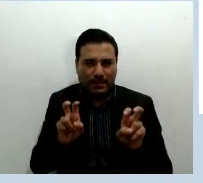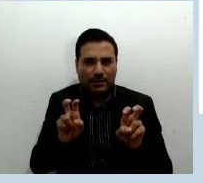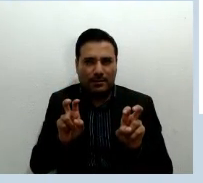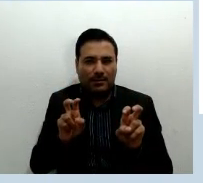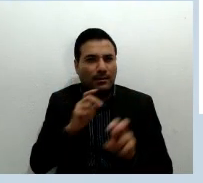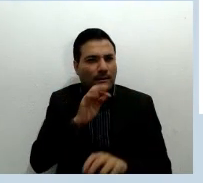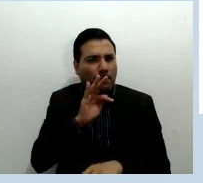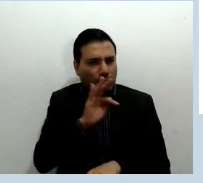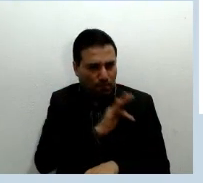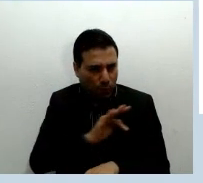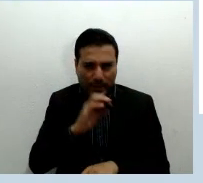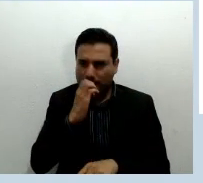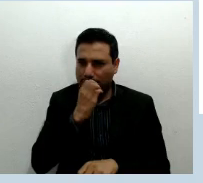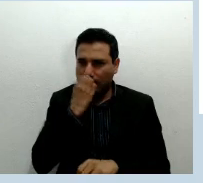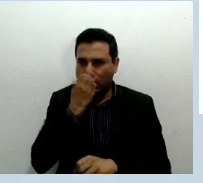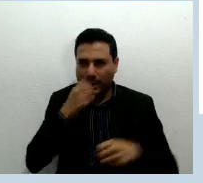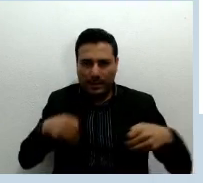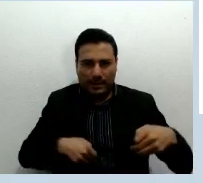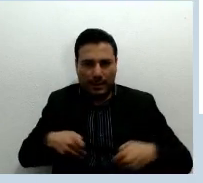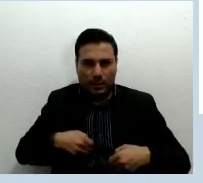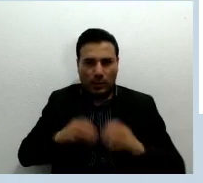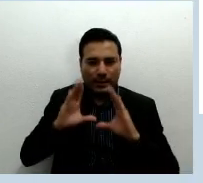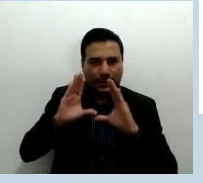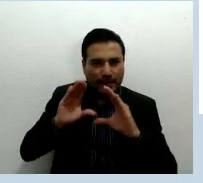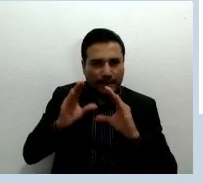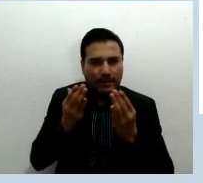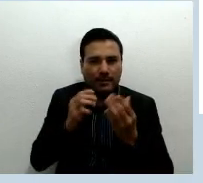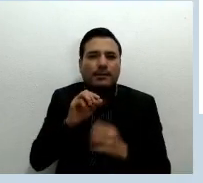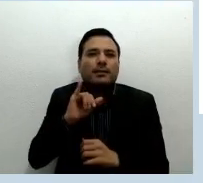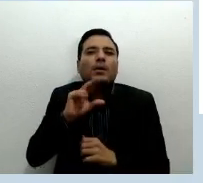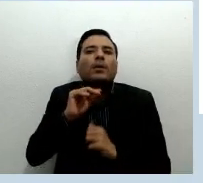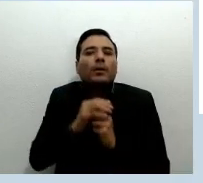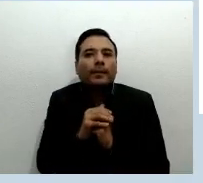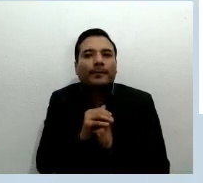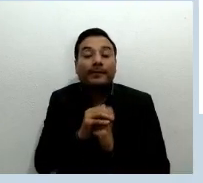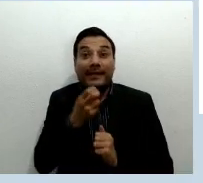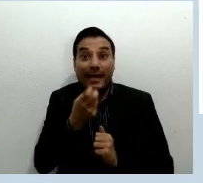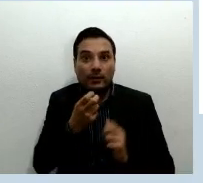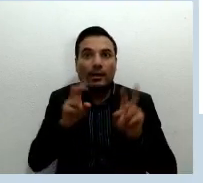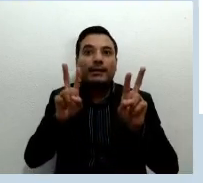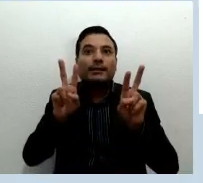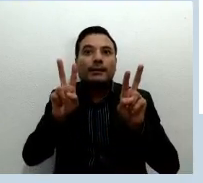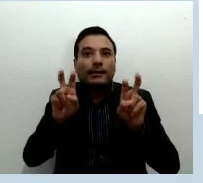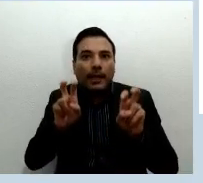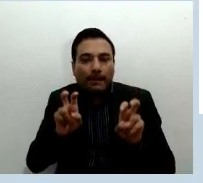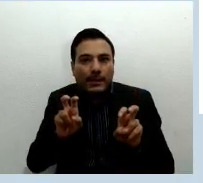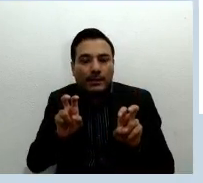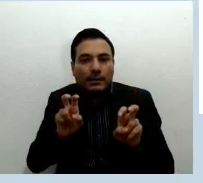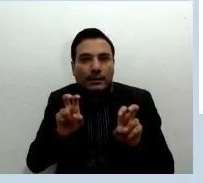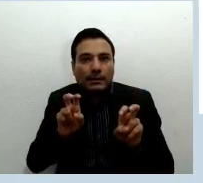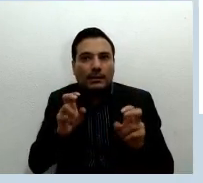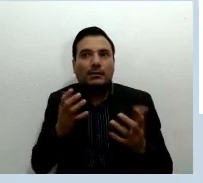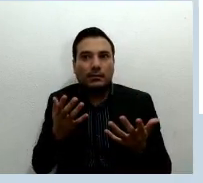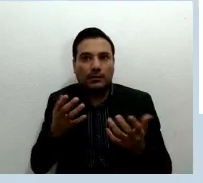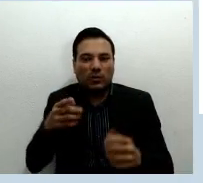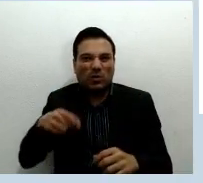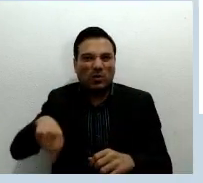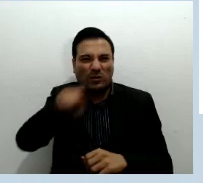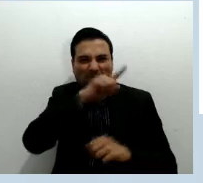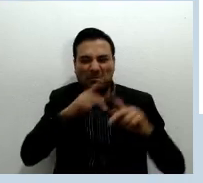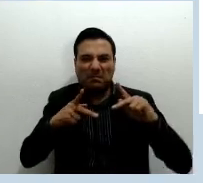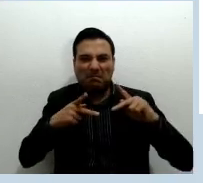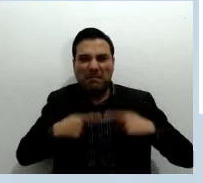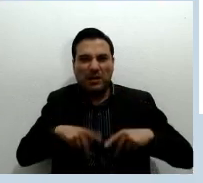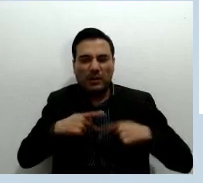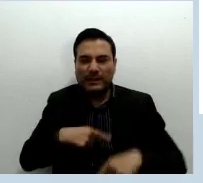de teatro y Cómo llegar a que estos temas que son lo que realmente nos está picando cognitivamente para